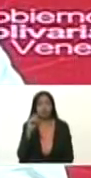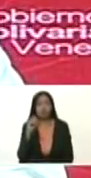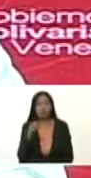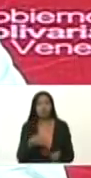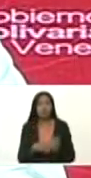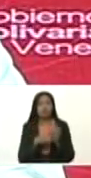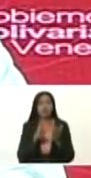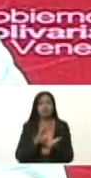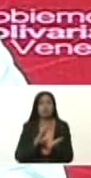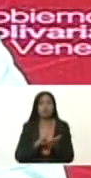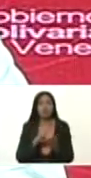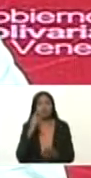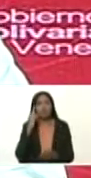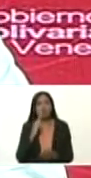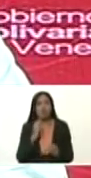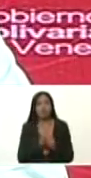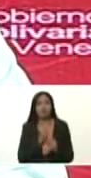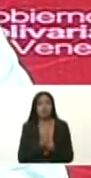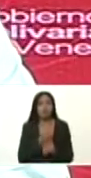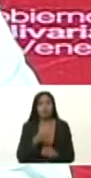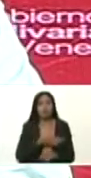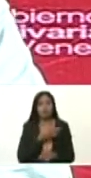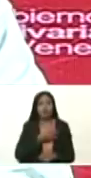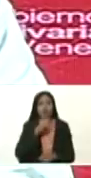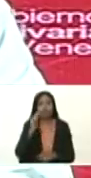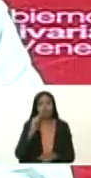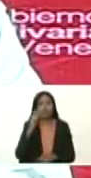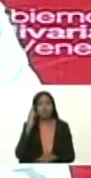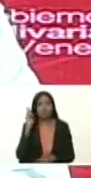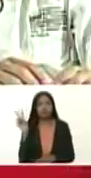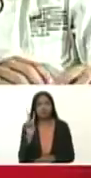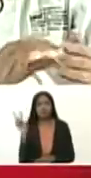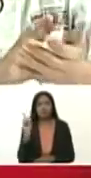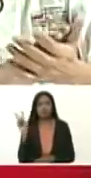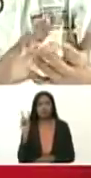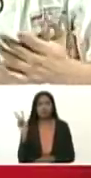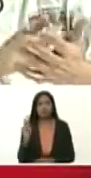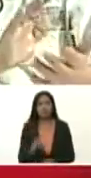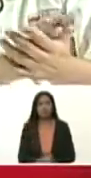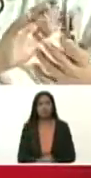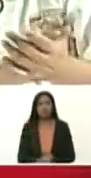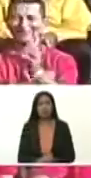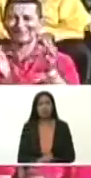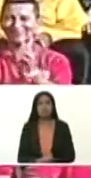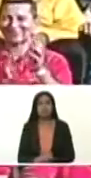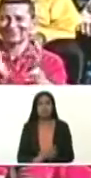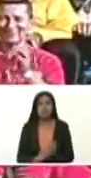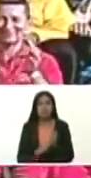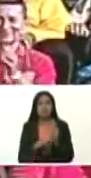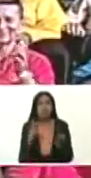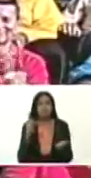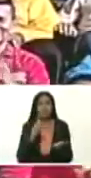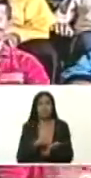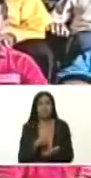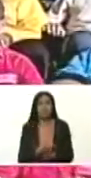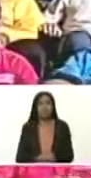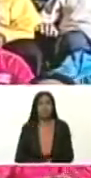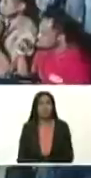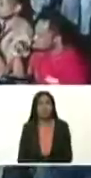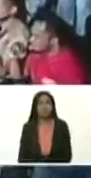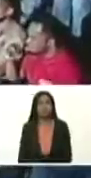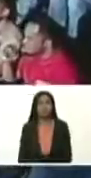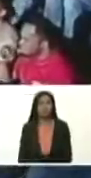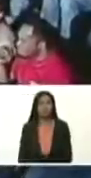Central Bolivariana de Trabajadores Socialistas de Venezuela, su directiva presente.